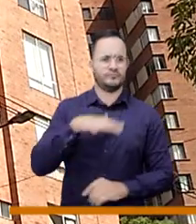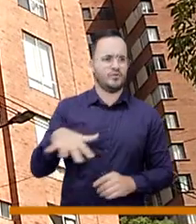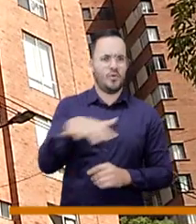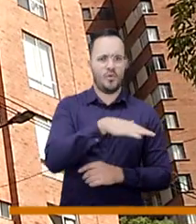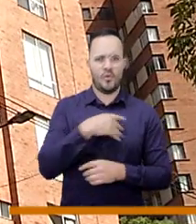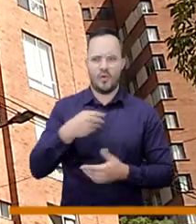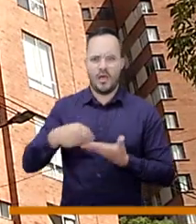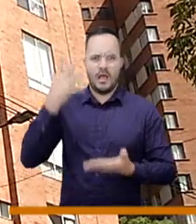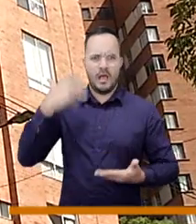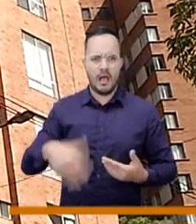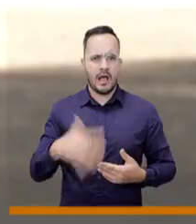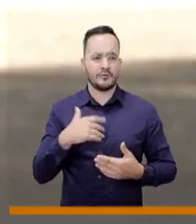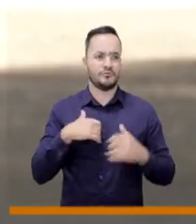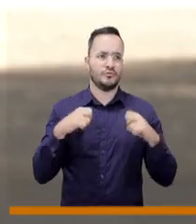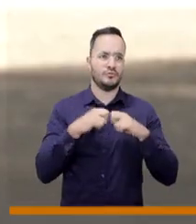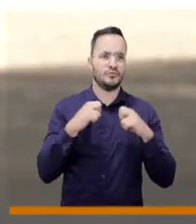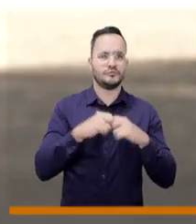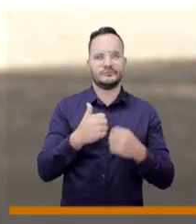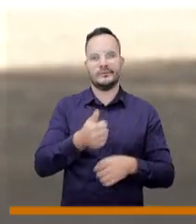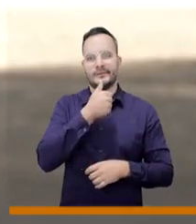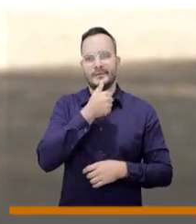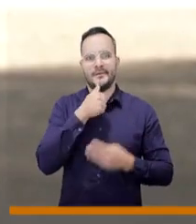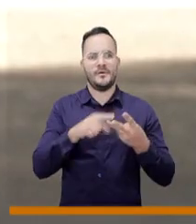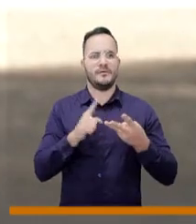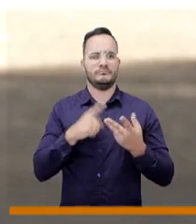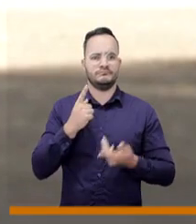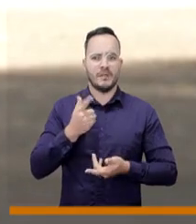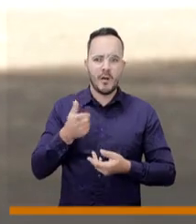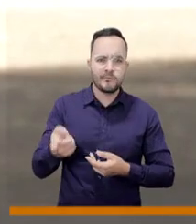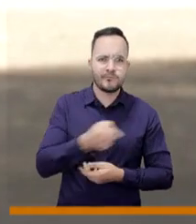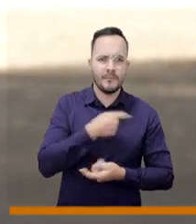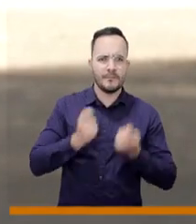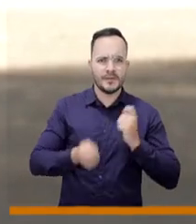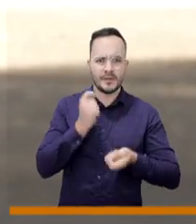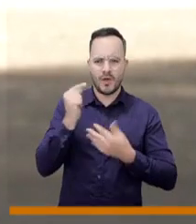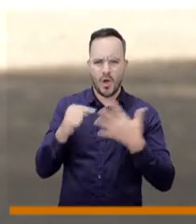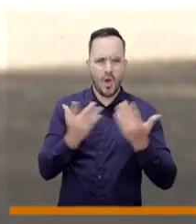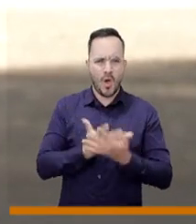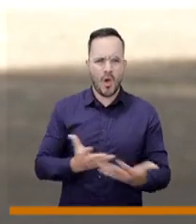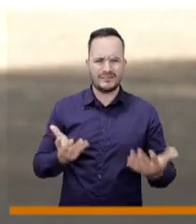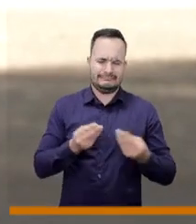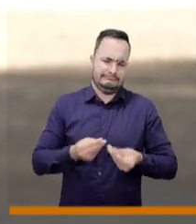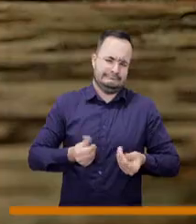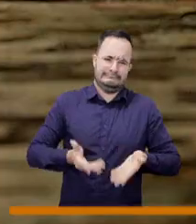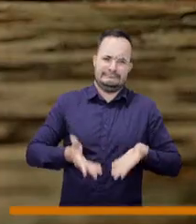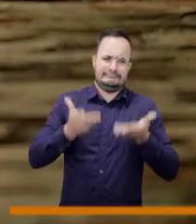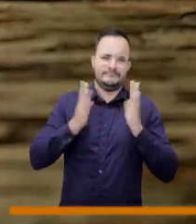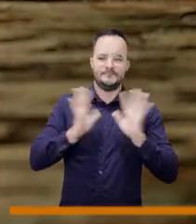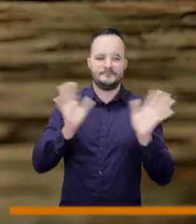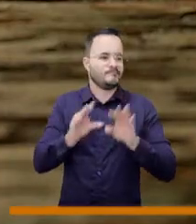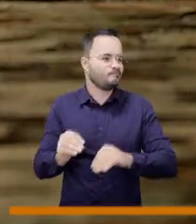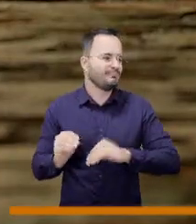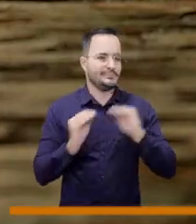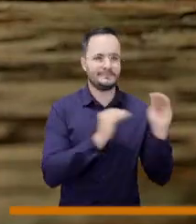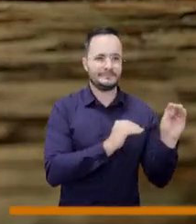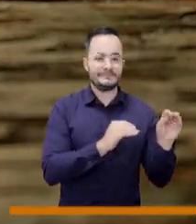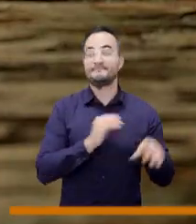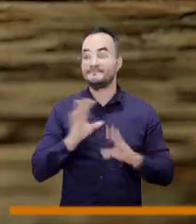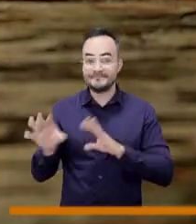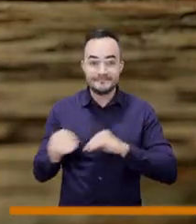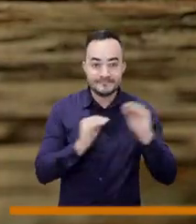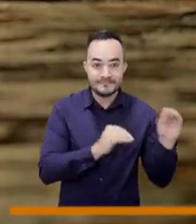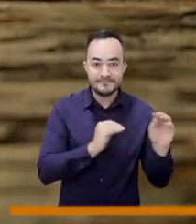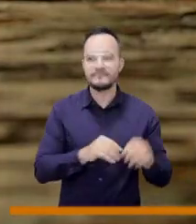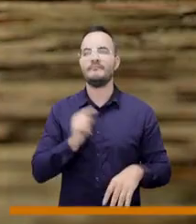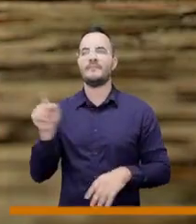más costosas en el comercio, en los servicios, etcétera, y ha hecho que esas personas tradicionalmente habitan esos barrios se vayan y lleguen